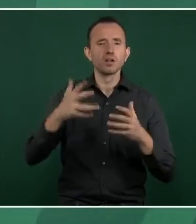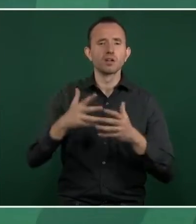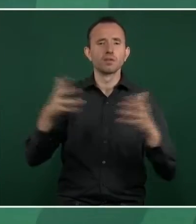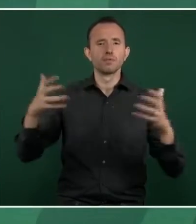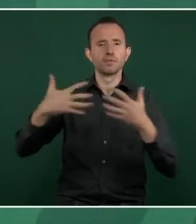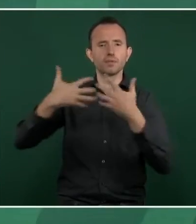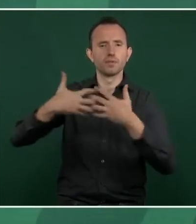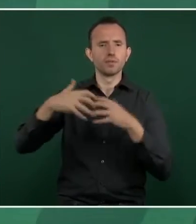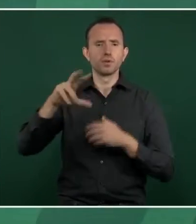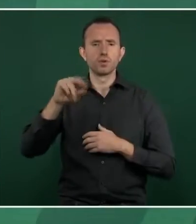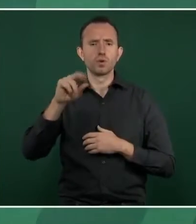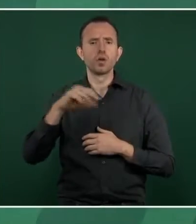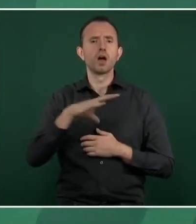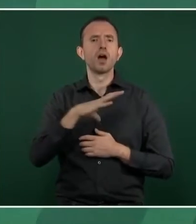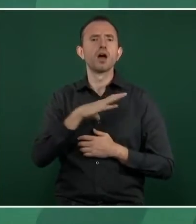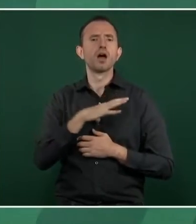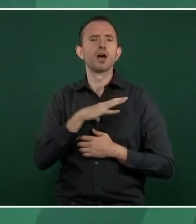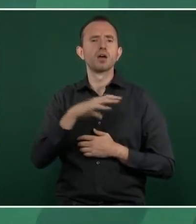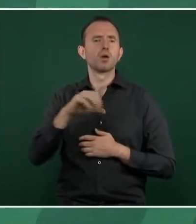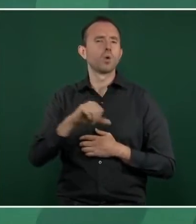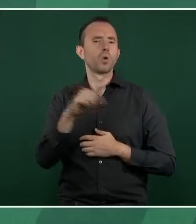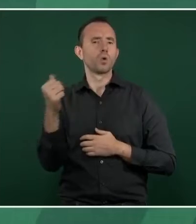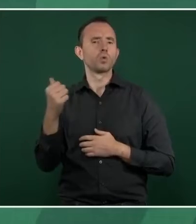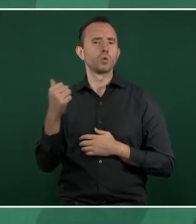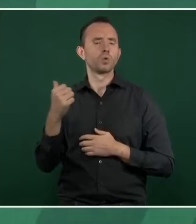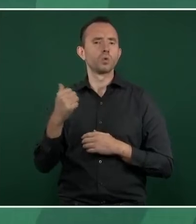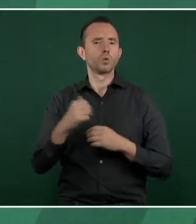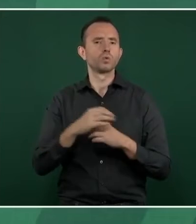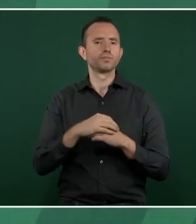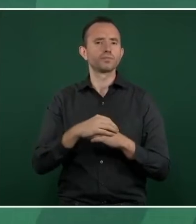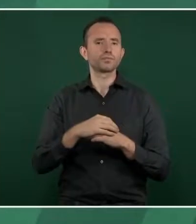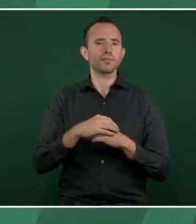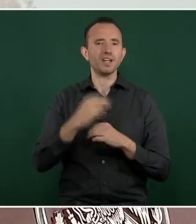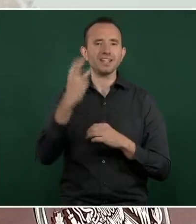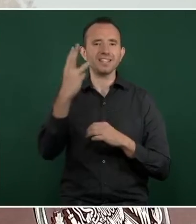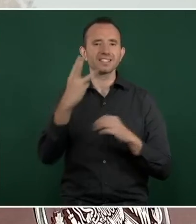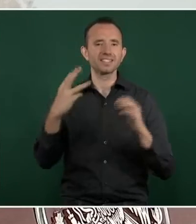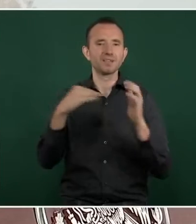reserva de esas 3.000 toneladas que están